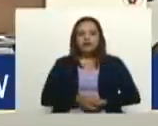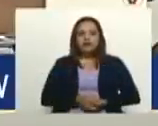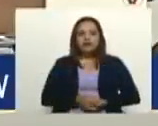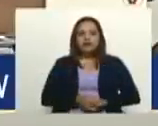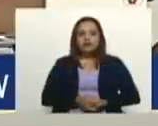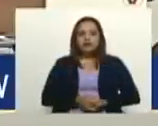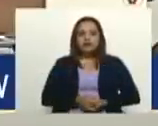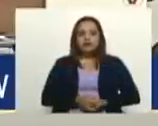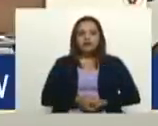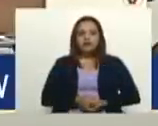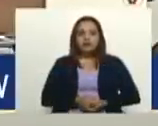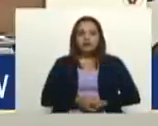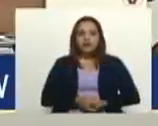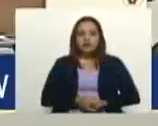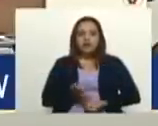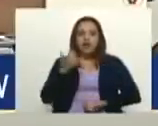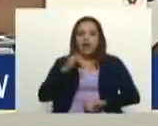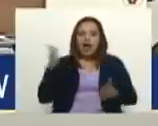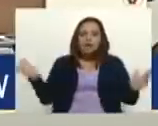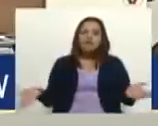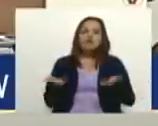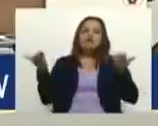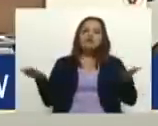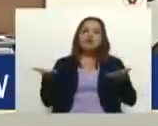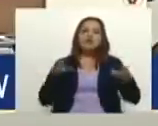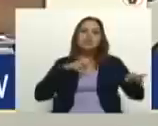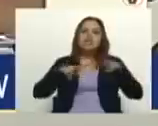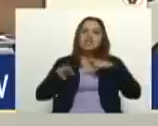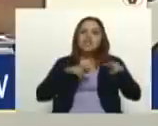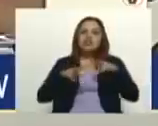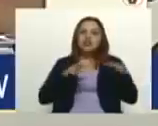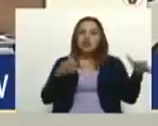Hubo una promoción de las relaciones con el